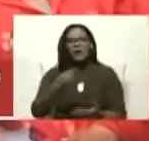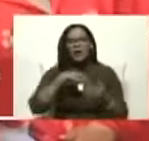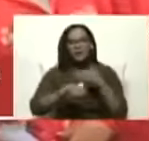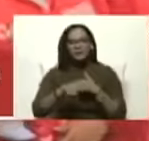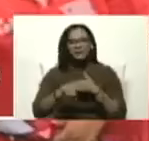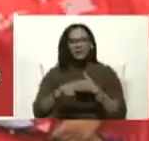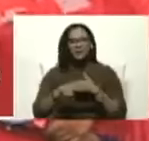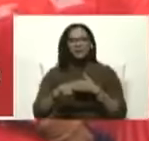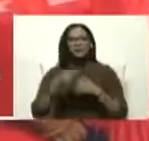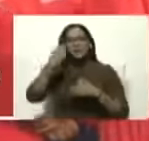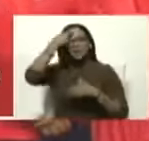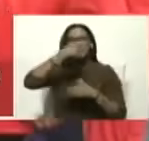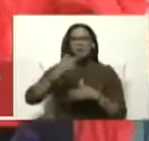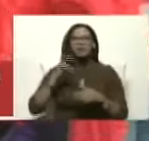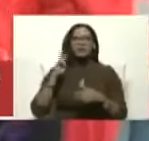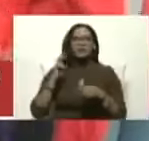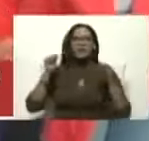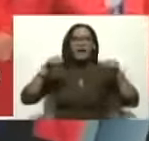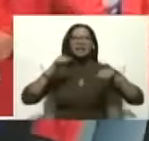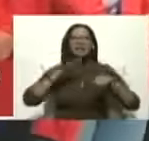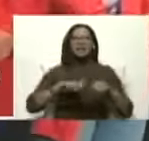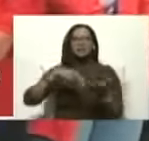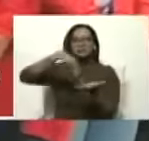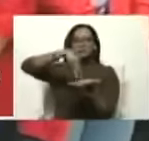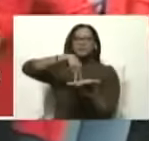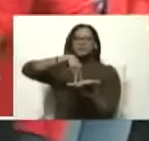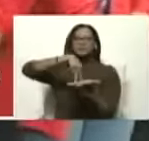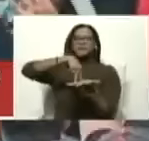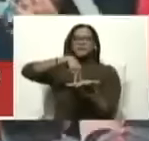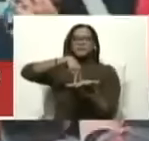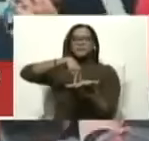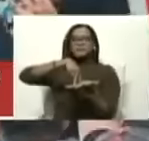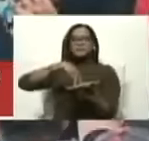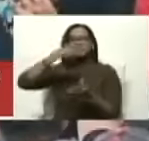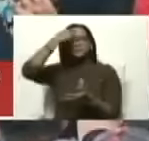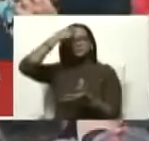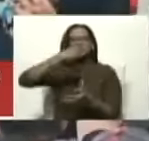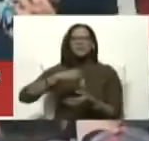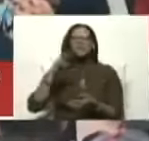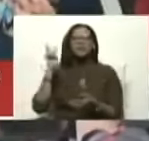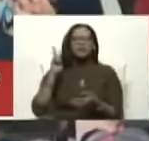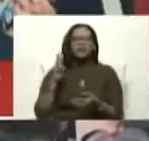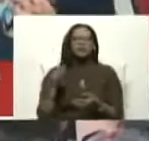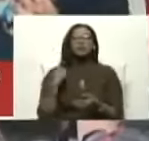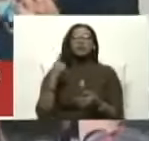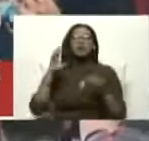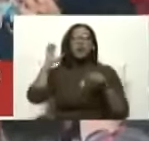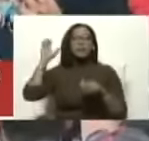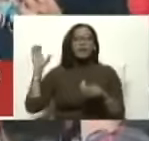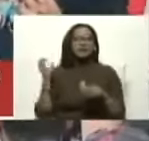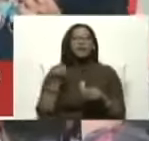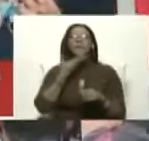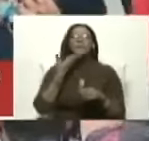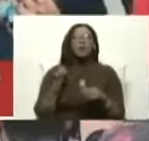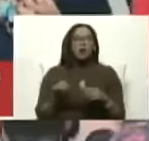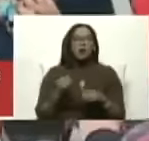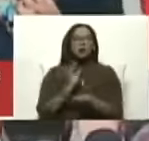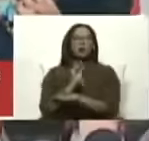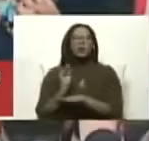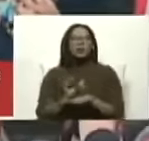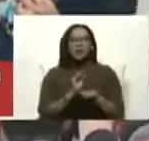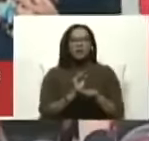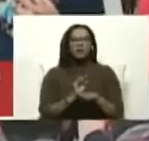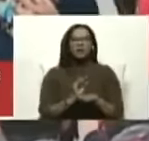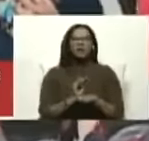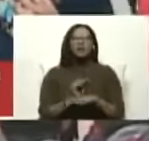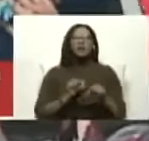pueblo venezolano aquí está de pie. El pueblo venezolano fue uno de los países con mejor protección